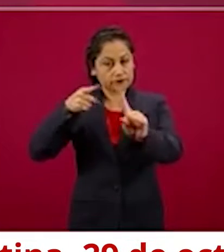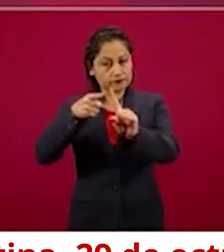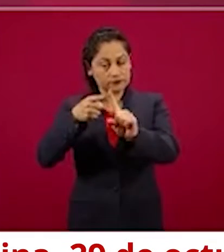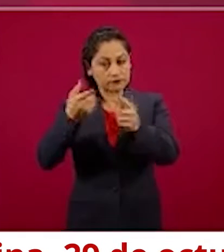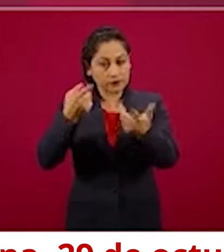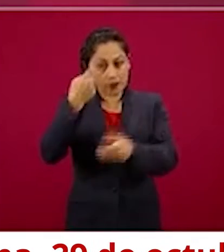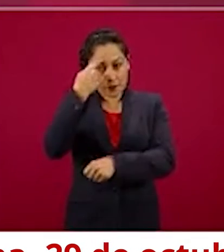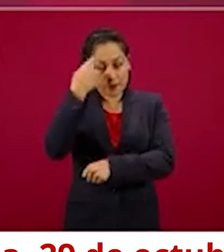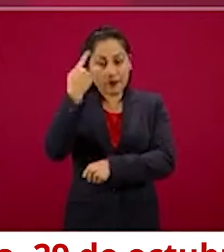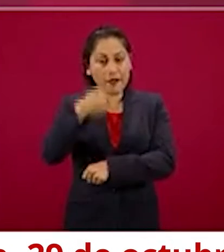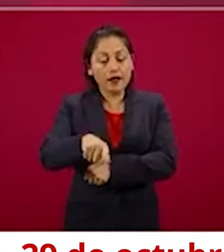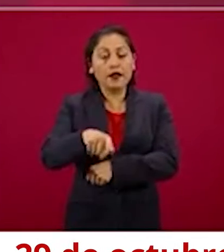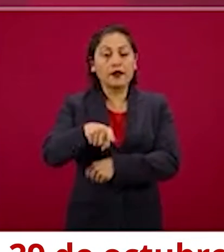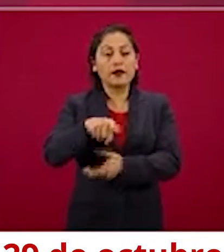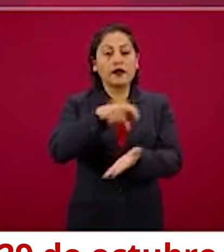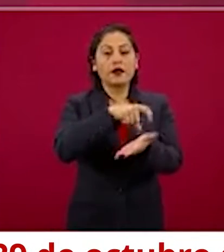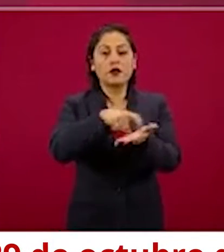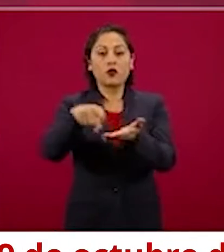los medicamentos.